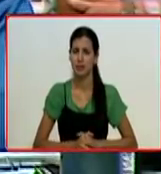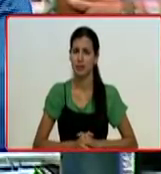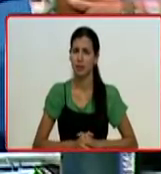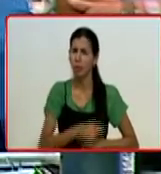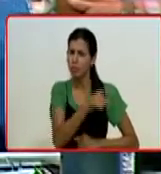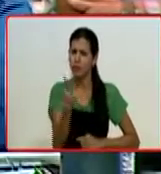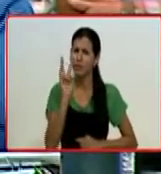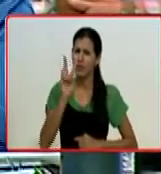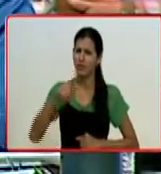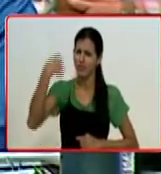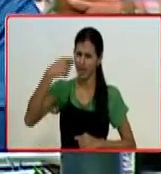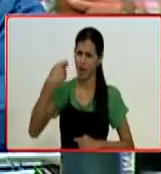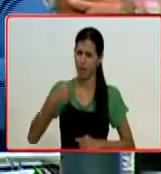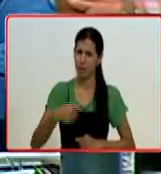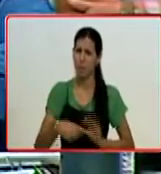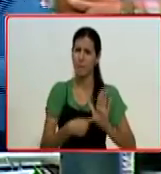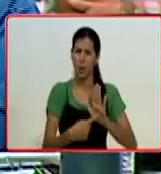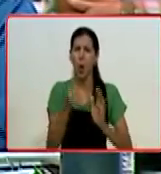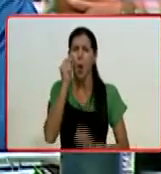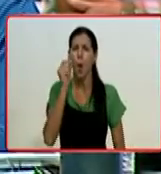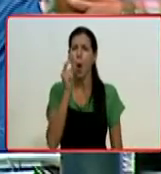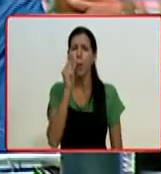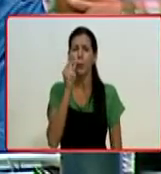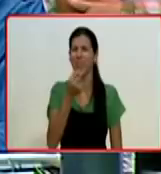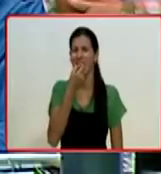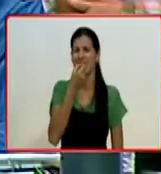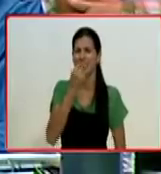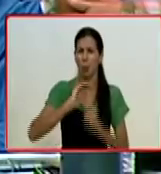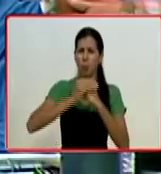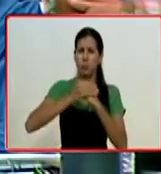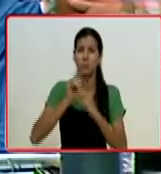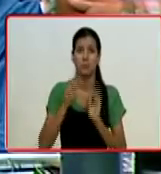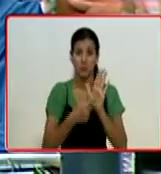Ustedes vieron el video que presentó Miguel Ángel Pires Pirel en estos días, ¿verdad?